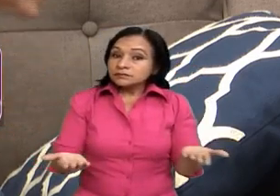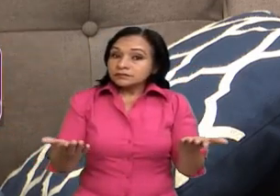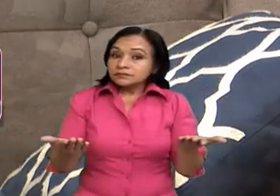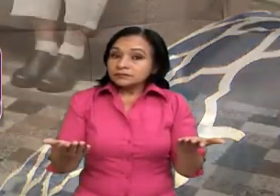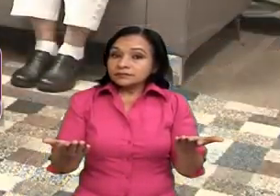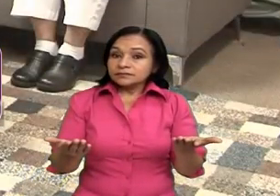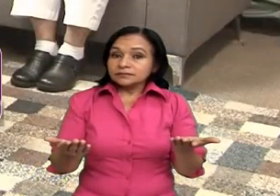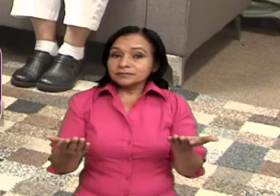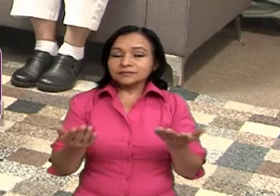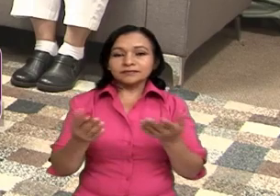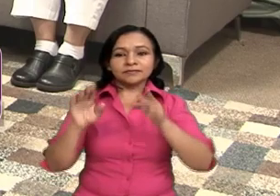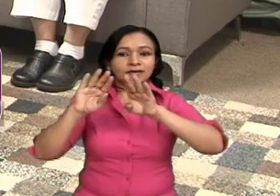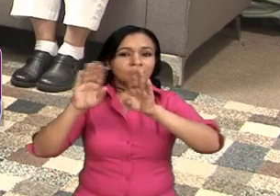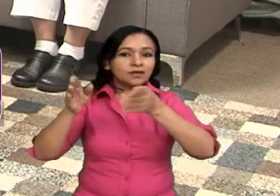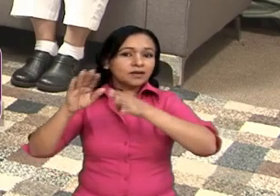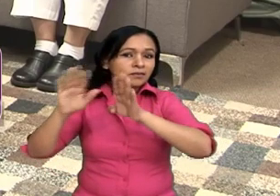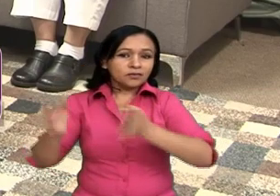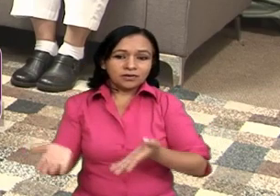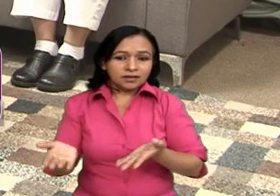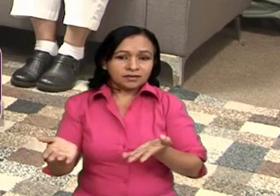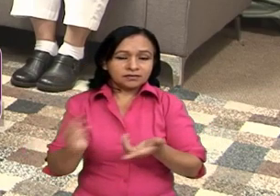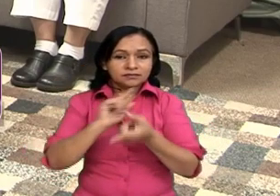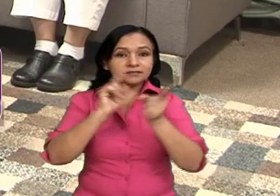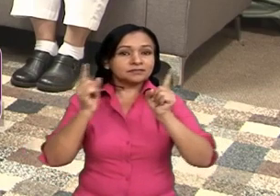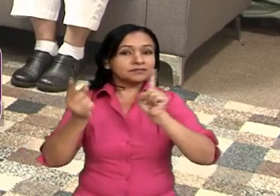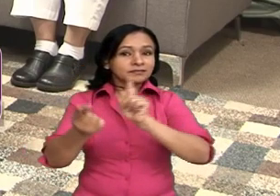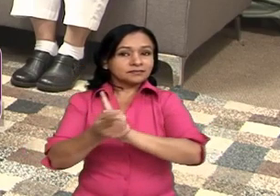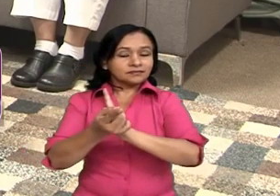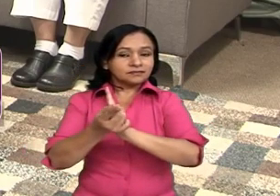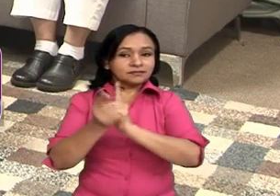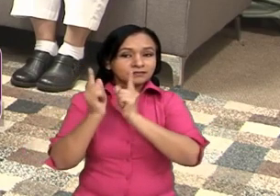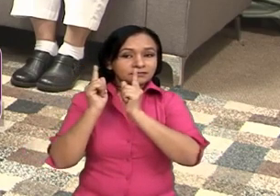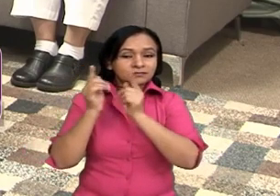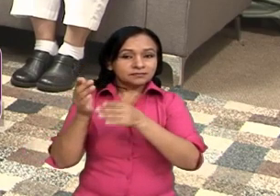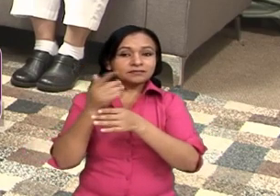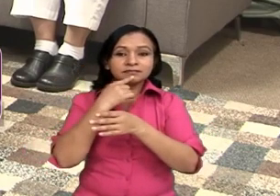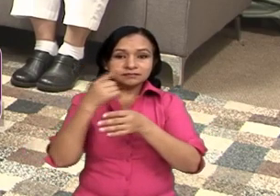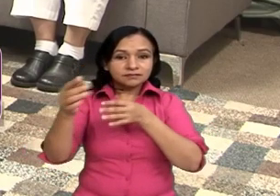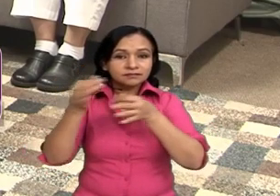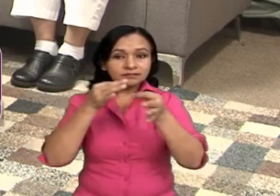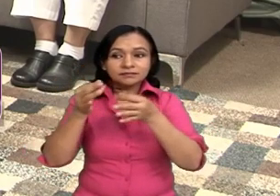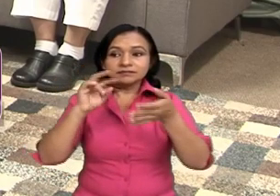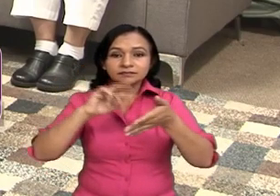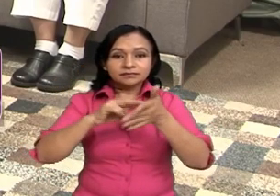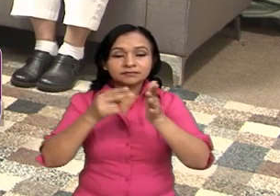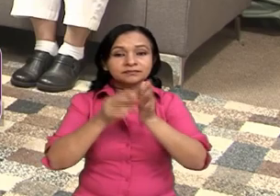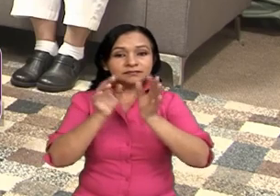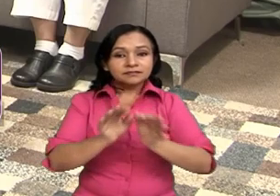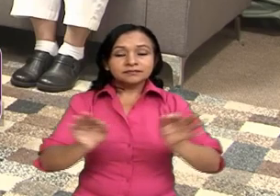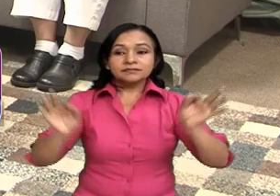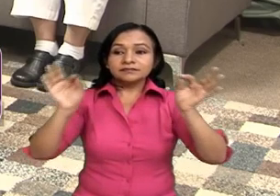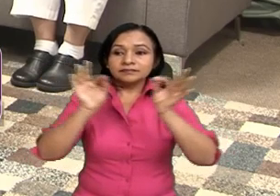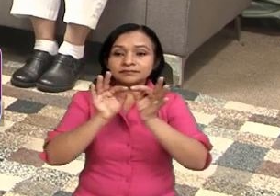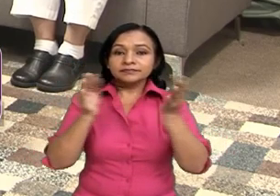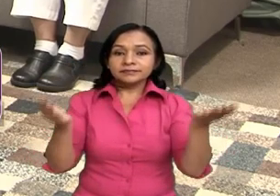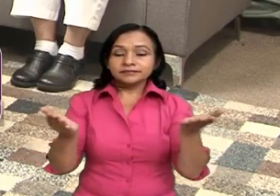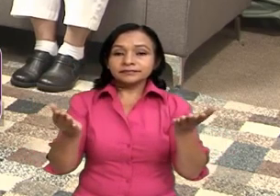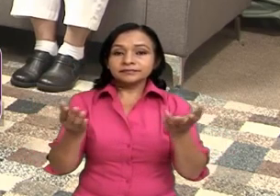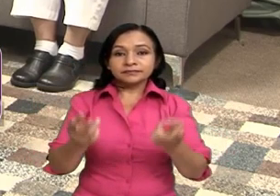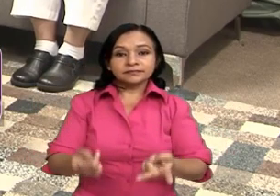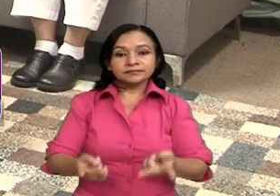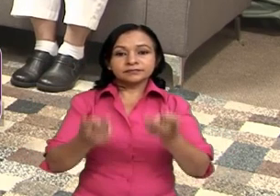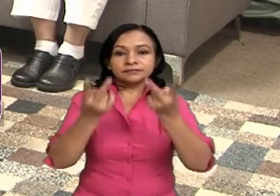para la mayoría de la población, la transformación en los aspectos que usted menciona significa medios de vida. Así es, y la vida